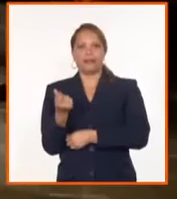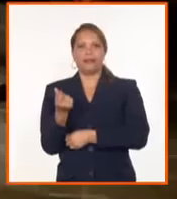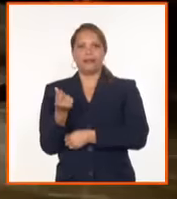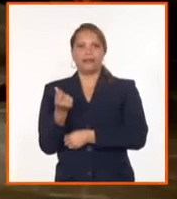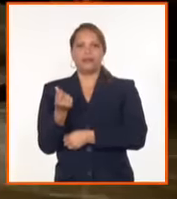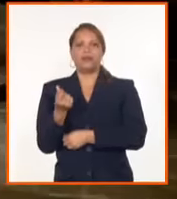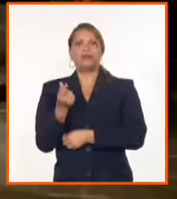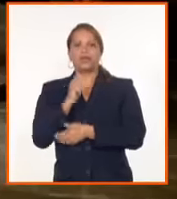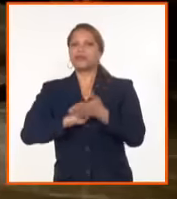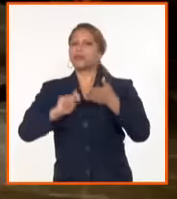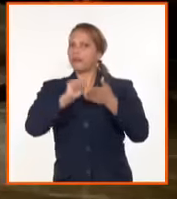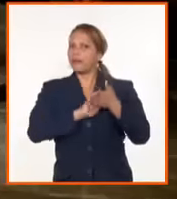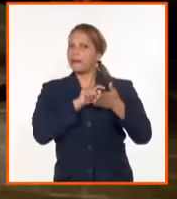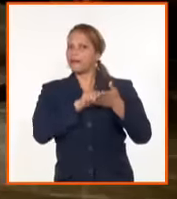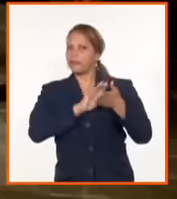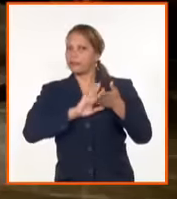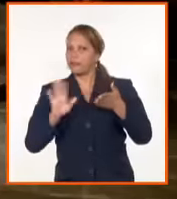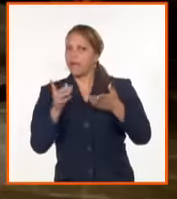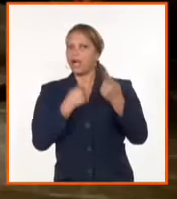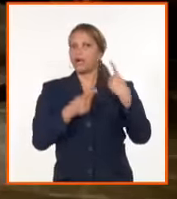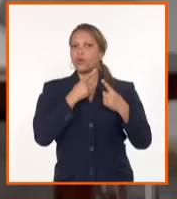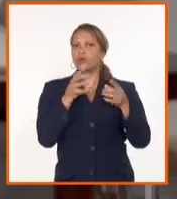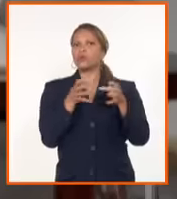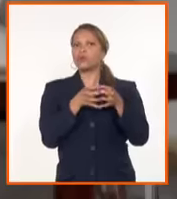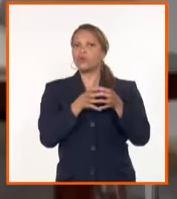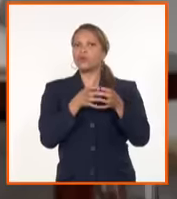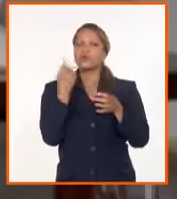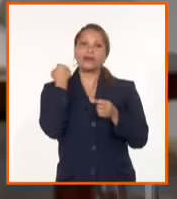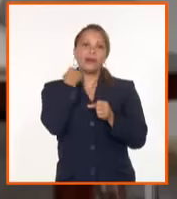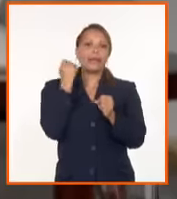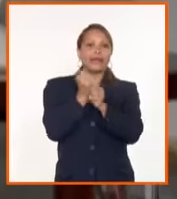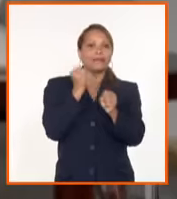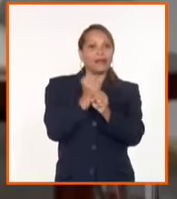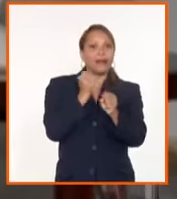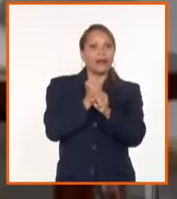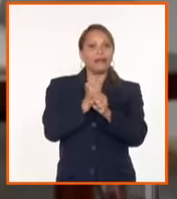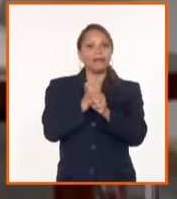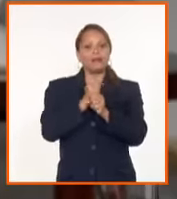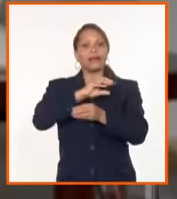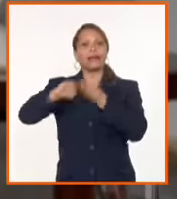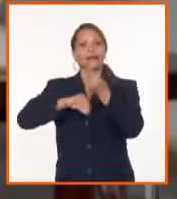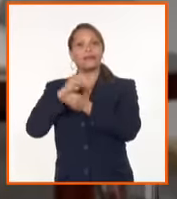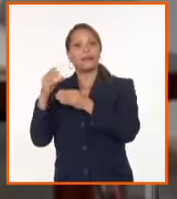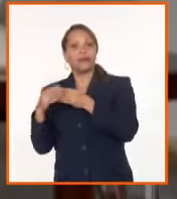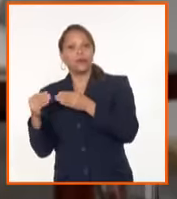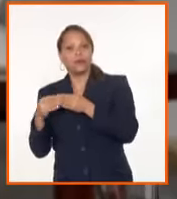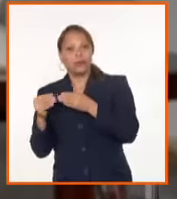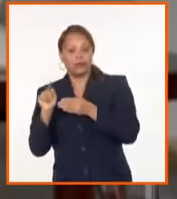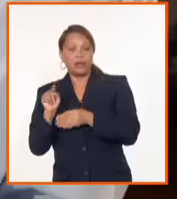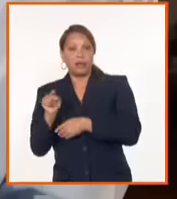y había un grupo trabajando el ordenamiento 10 años, pero el ordenamiento no se pudo desarrollar tampoco